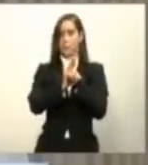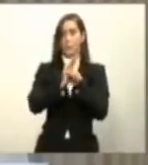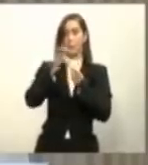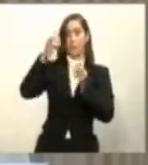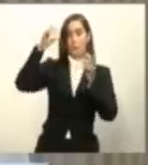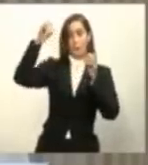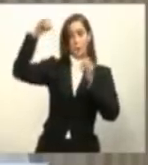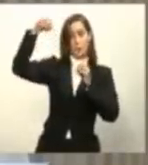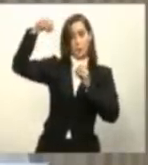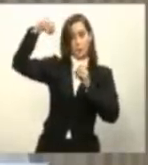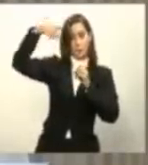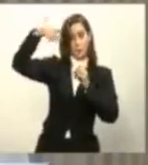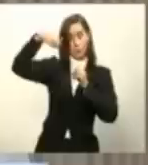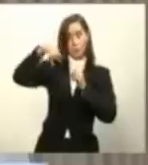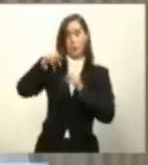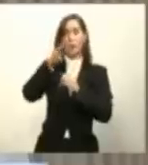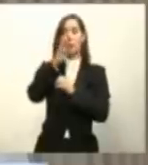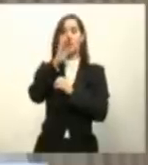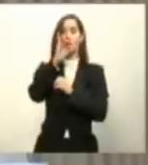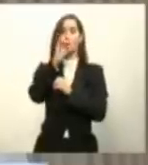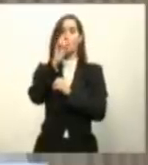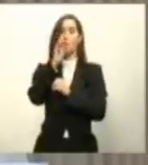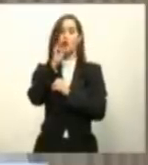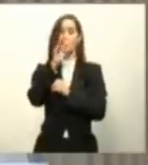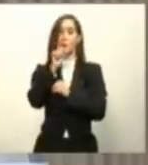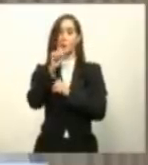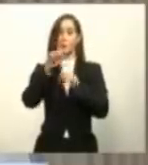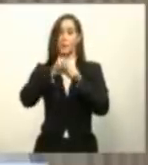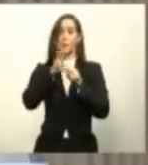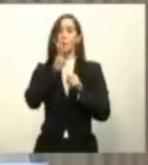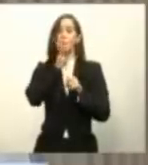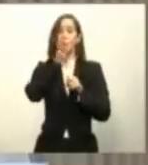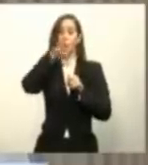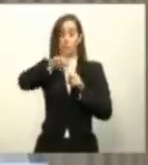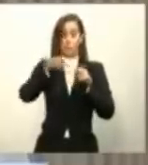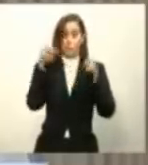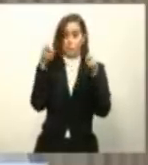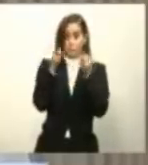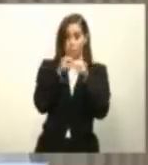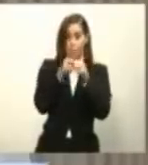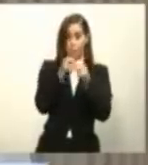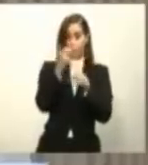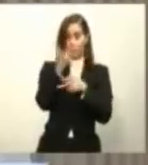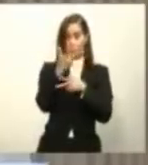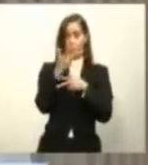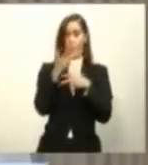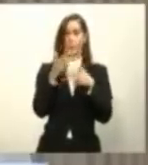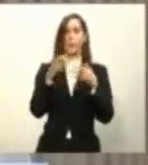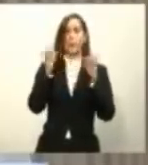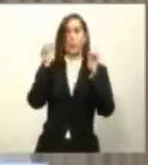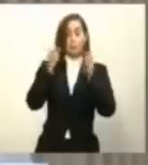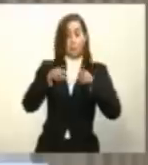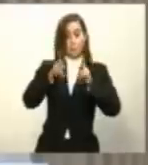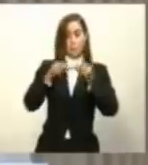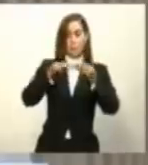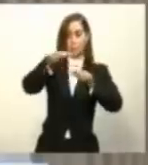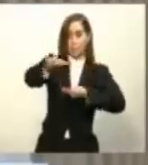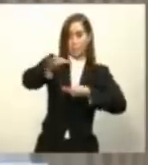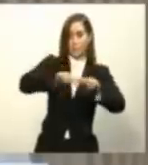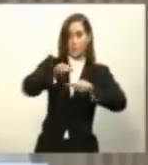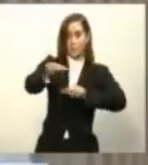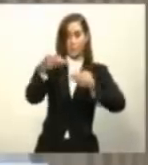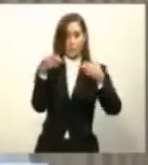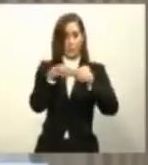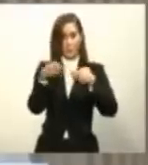solar, biomasa, hidroeléctrica, que permita el intercambio del excedente